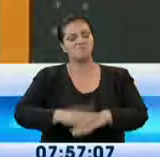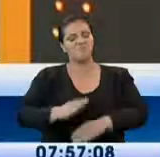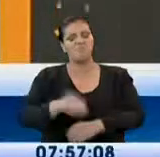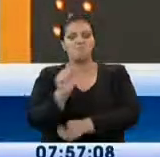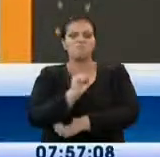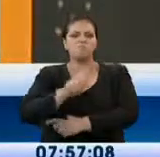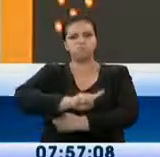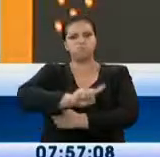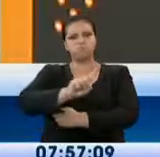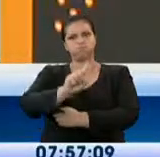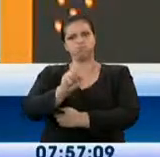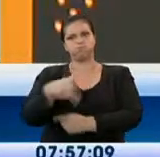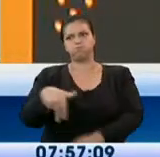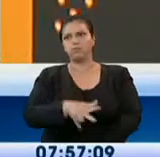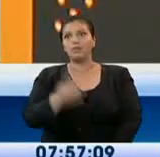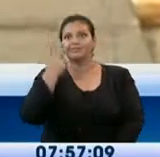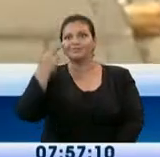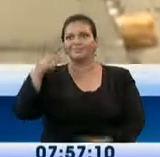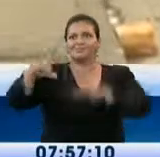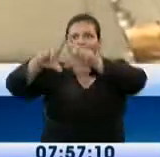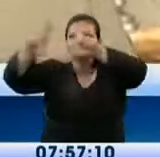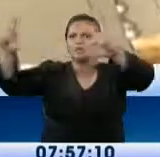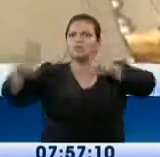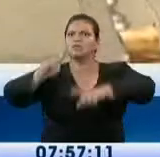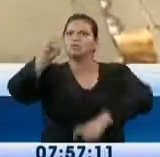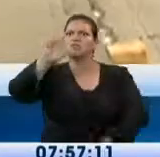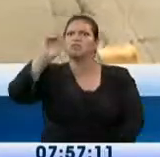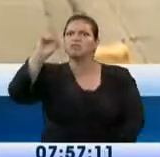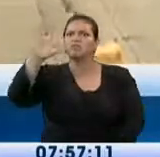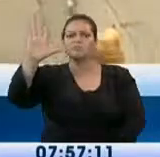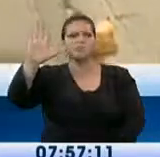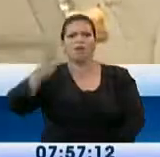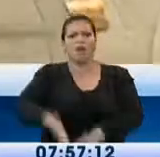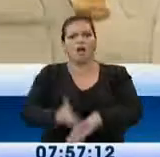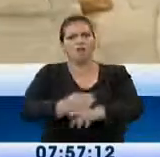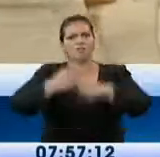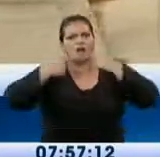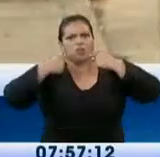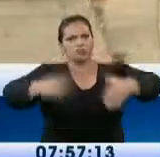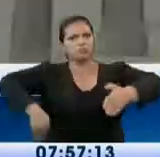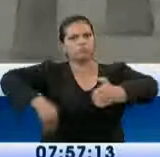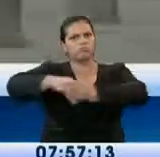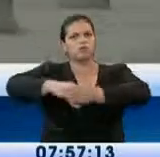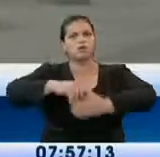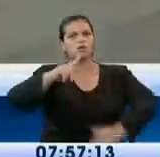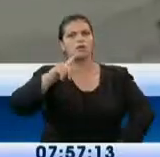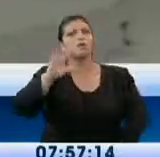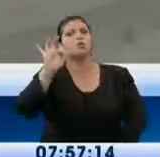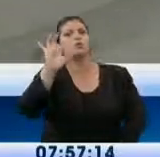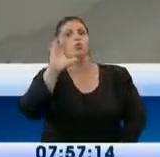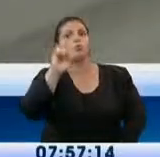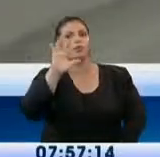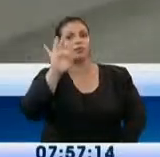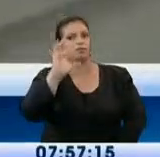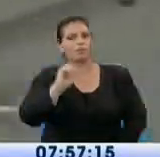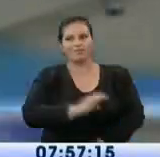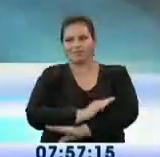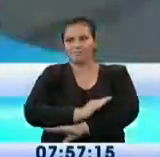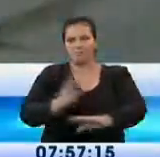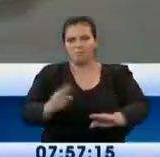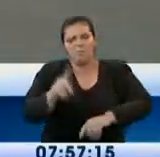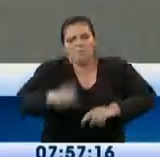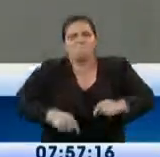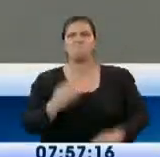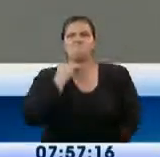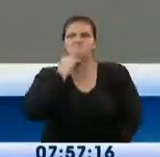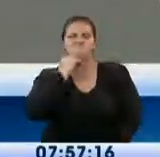hasta 105 kilómetros, pese a que el límite es de 90 en el carril central. Sin embargo, la imprudencia de los peatones